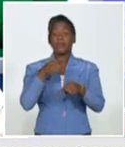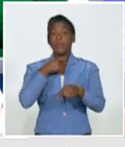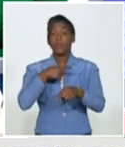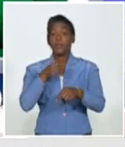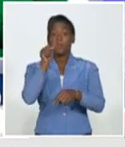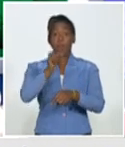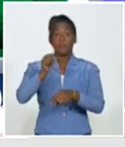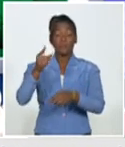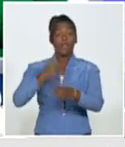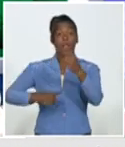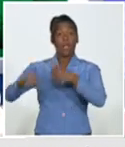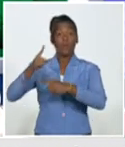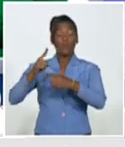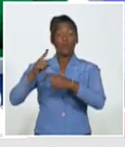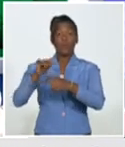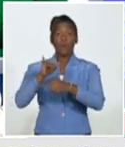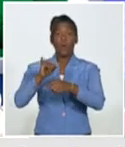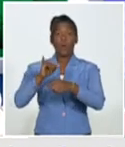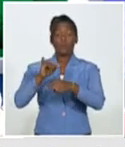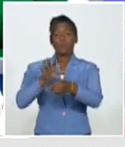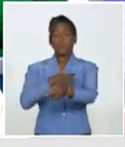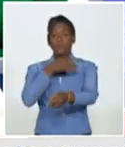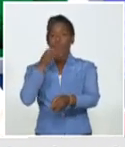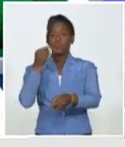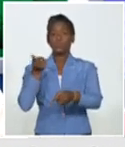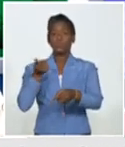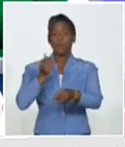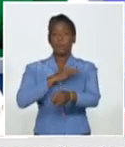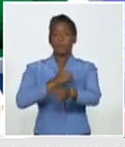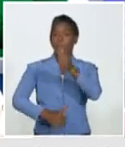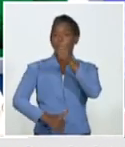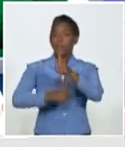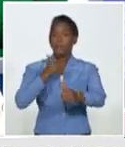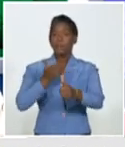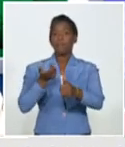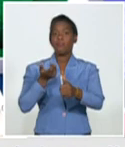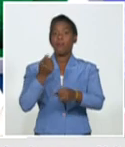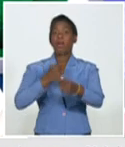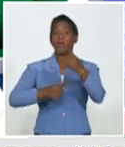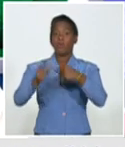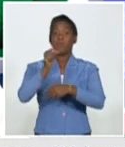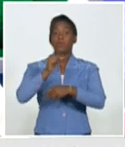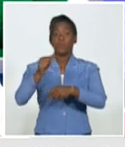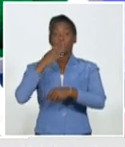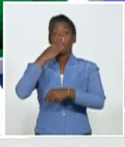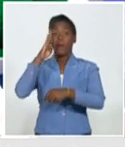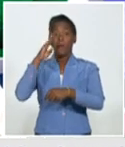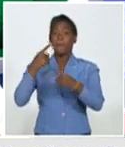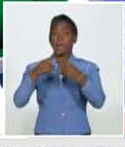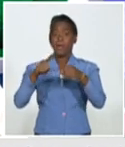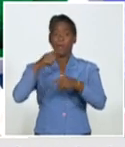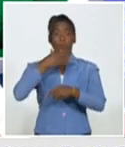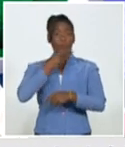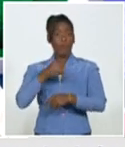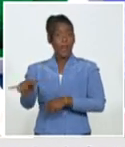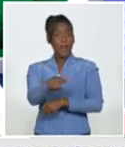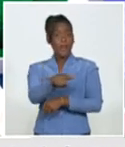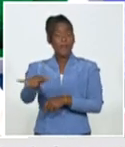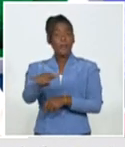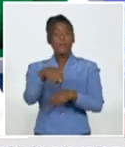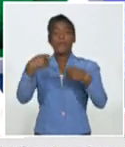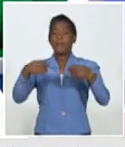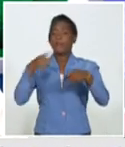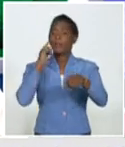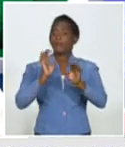damos cuenta que no es solo una determinada edad, sino que también las comorbilidades influyen